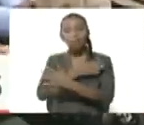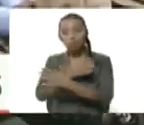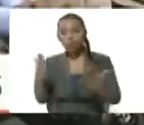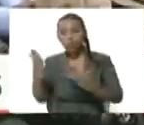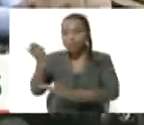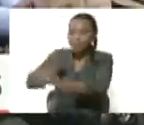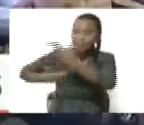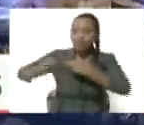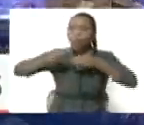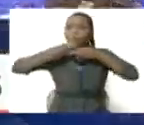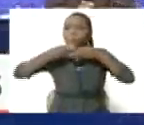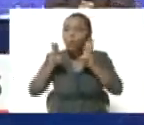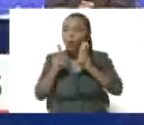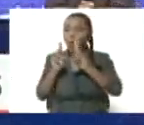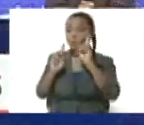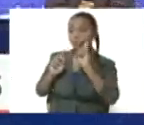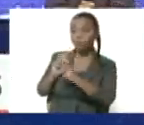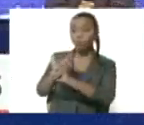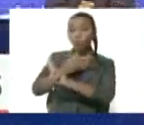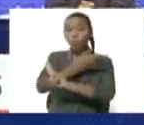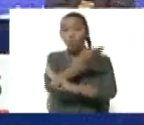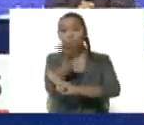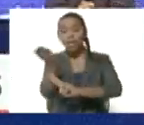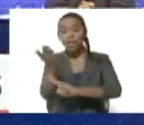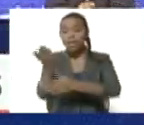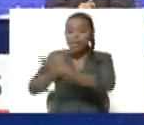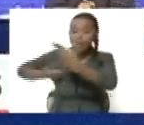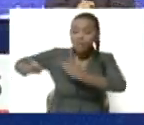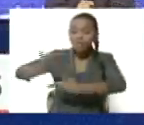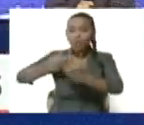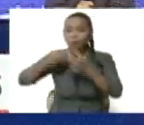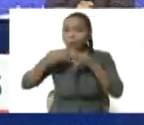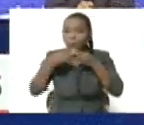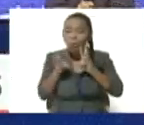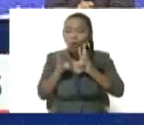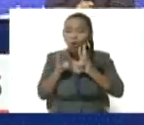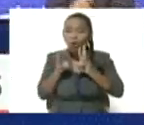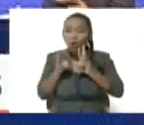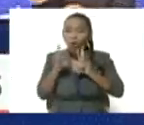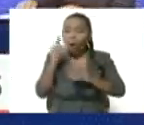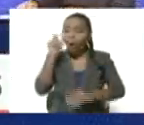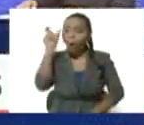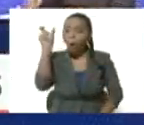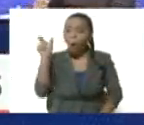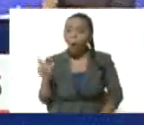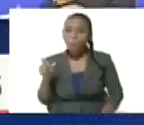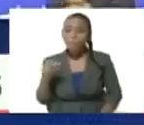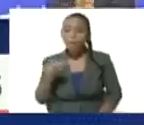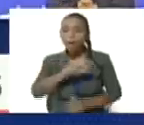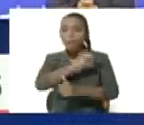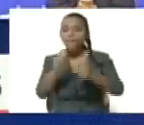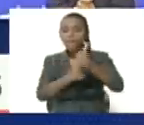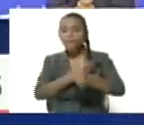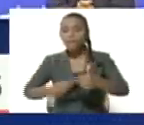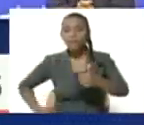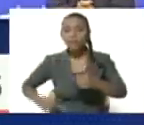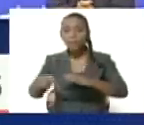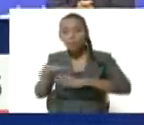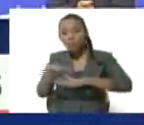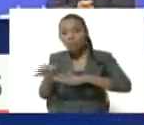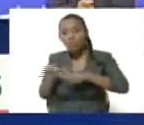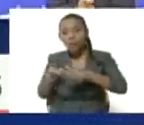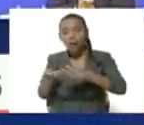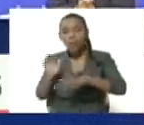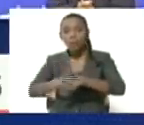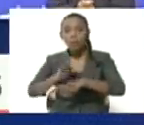públicos. Tiene mucho que ver con ustedes, servicios públicos. Rebrol tiene que ser el vicepresidente municipal, pues